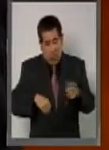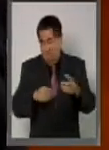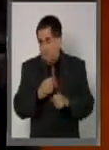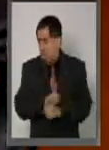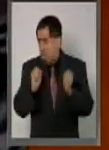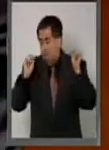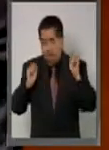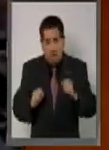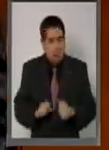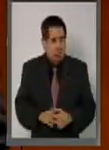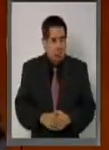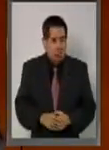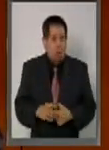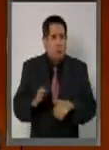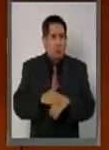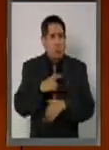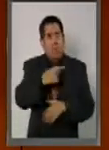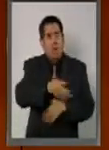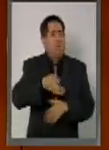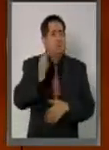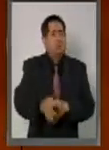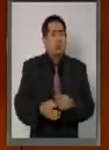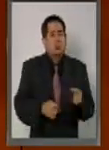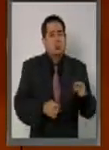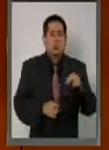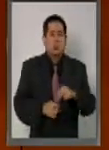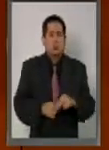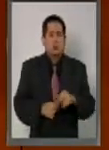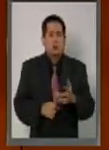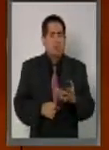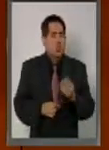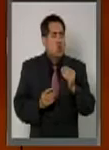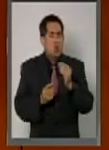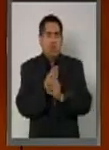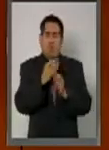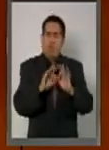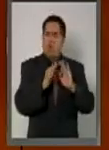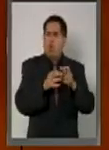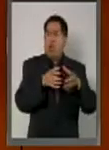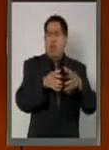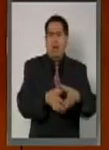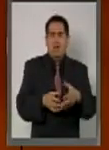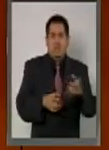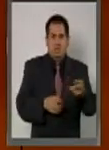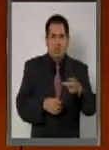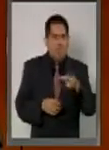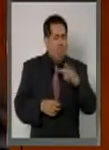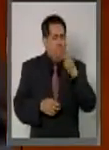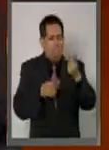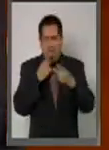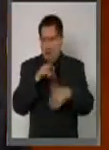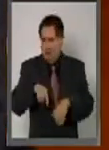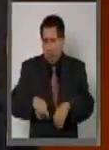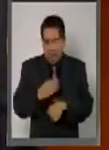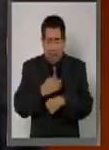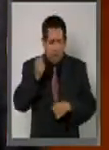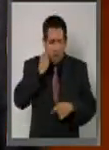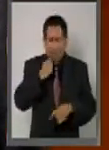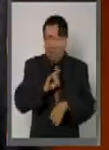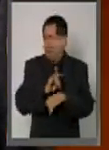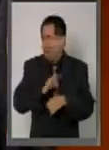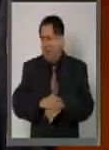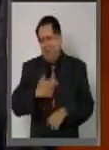qué? Porque aceptó ese nuevo esquema que es una tomadura de pelo.